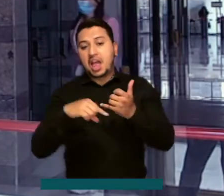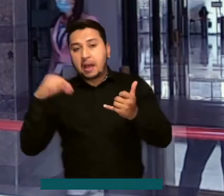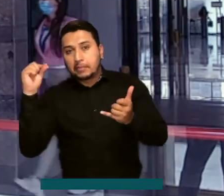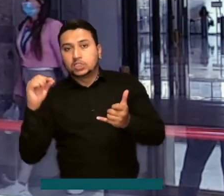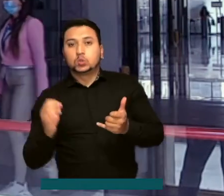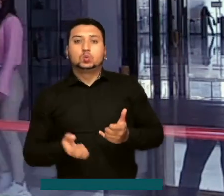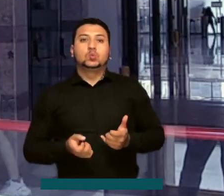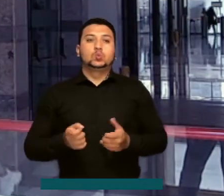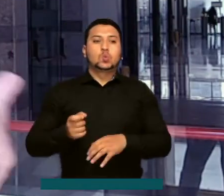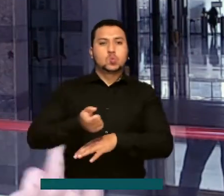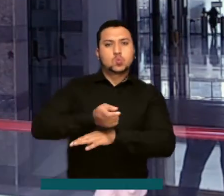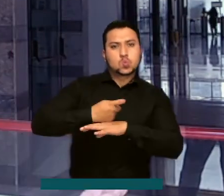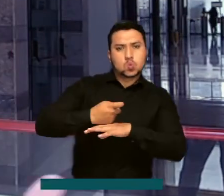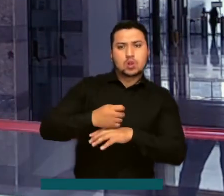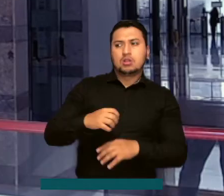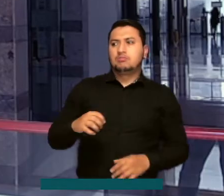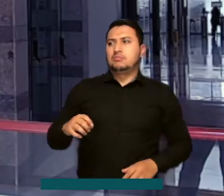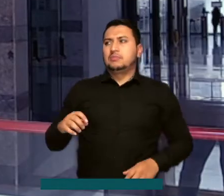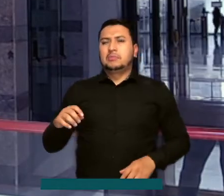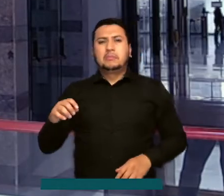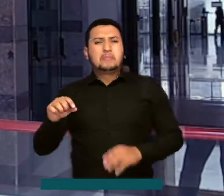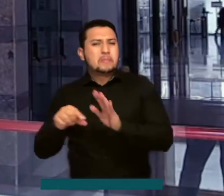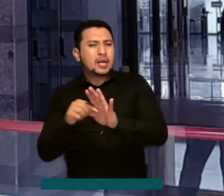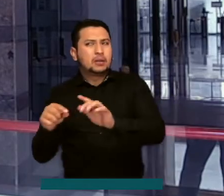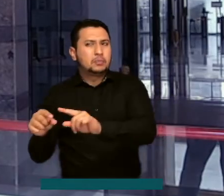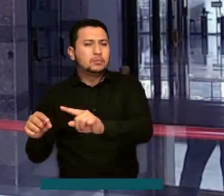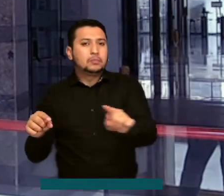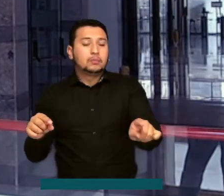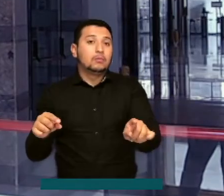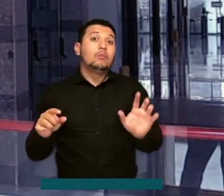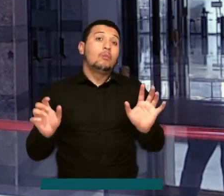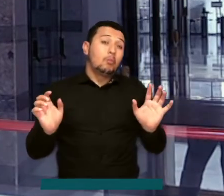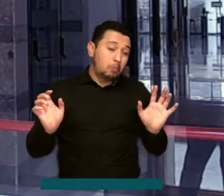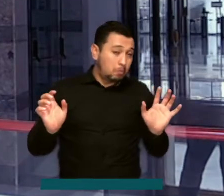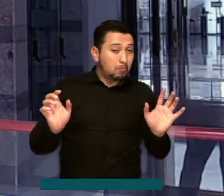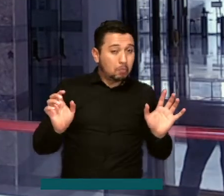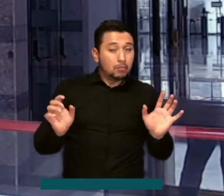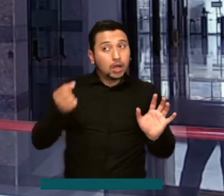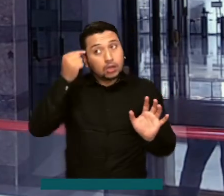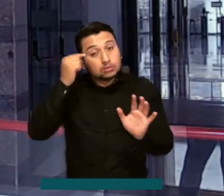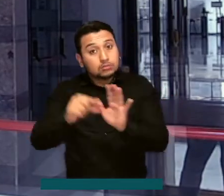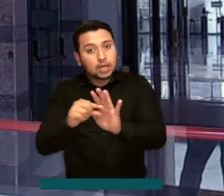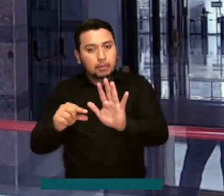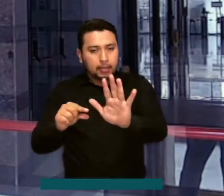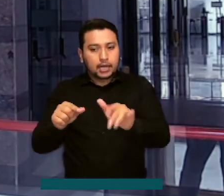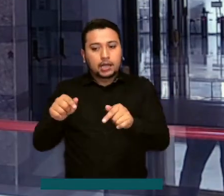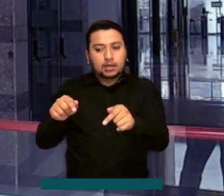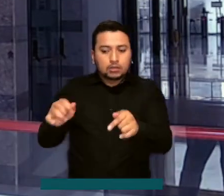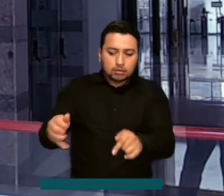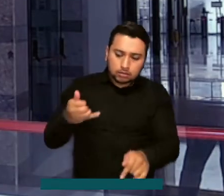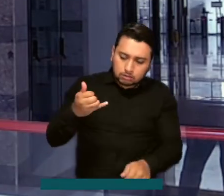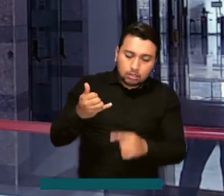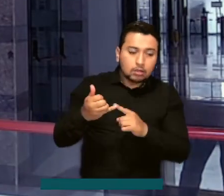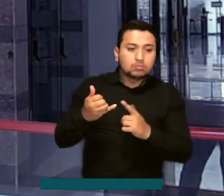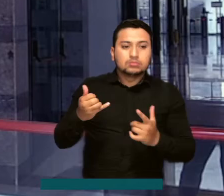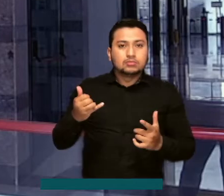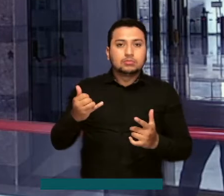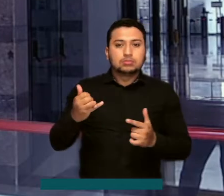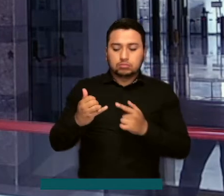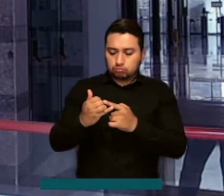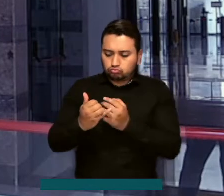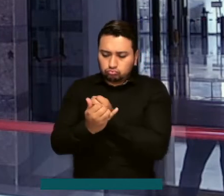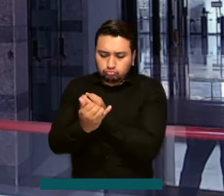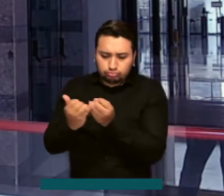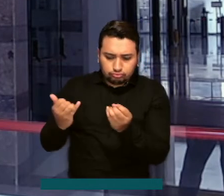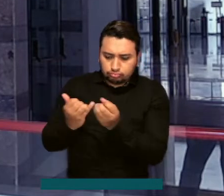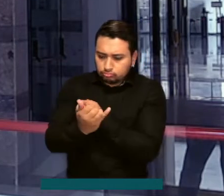Nest, Hikvision, VTA son buenas alternativas, pero más allá de la marca, asegúrese de que las cámaras que use cuenten con